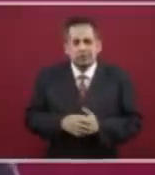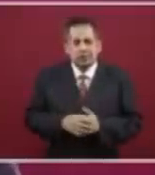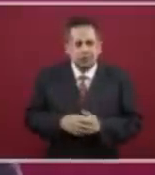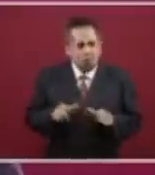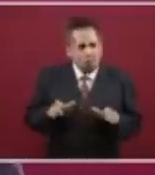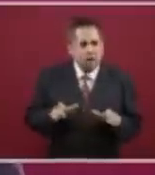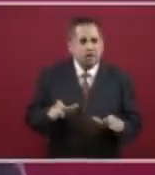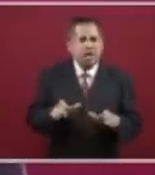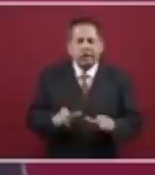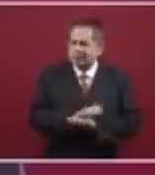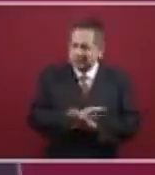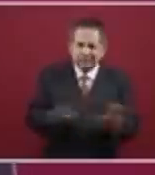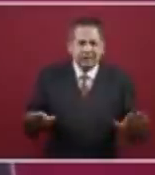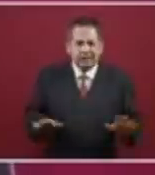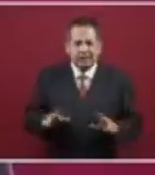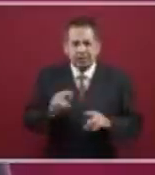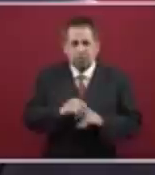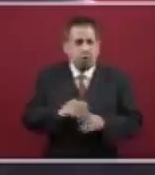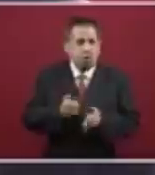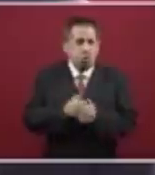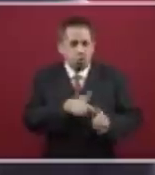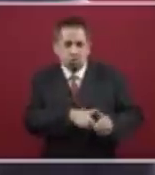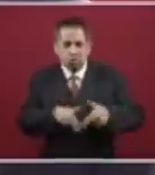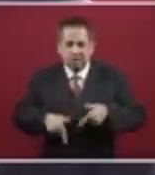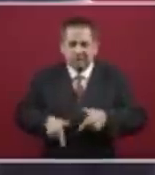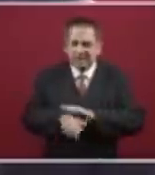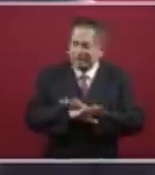guardias y que no anden armados.